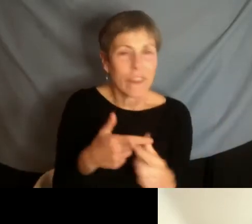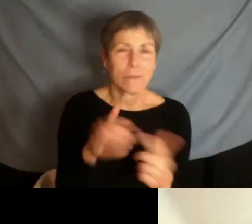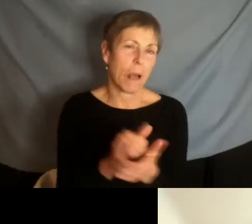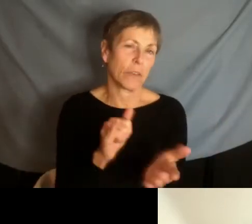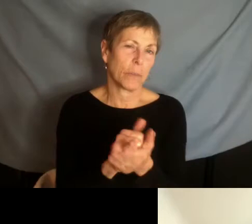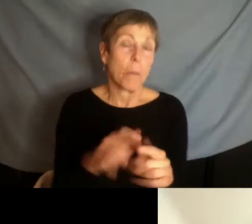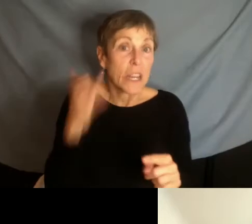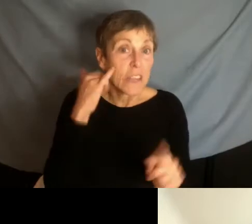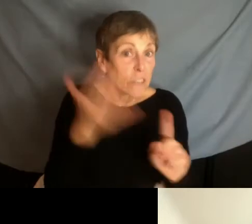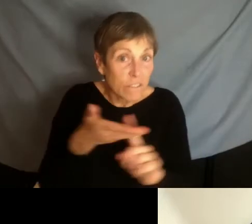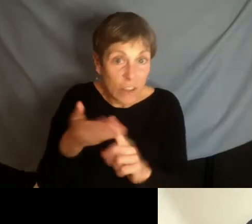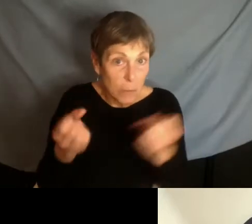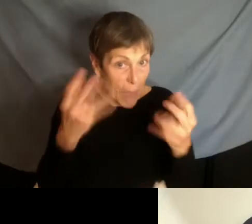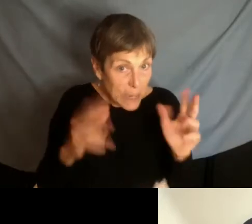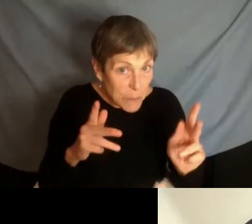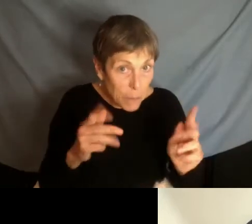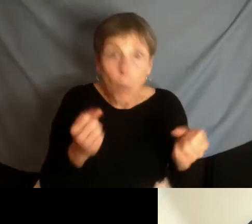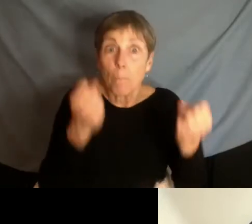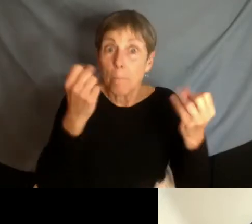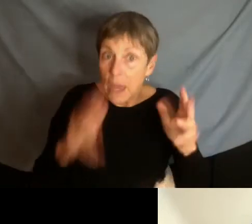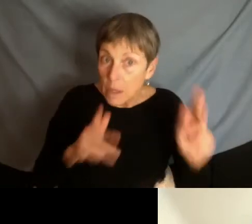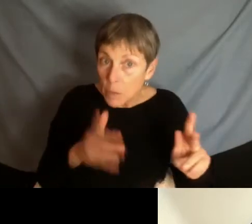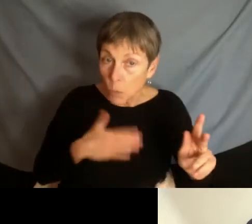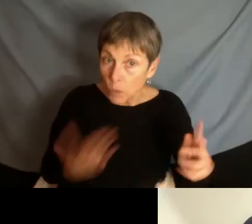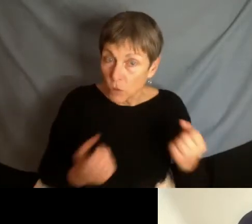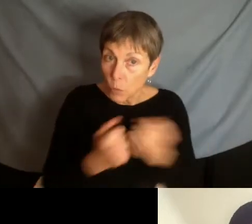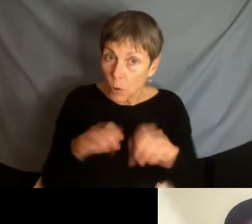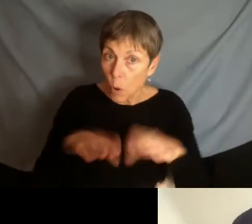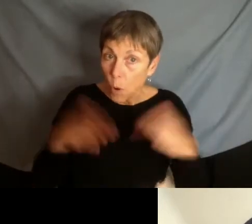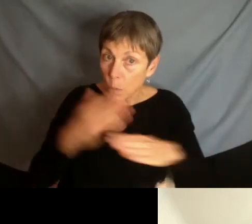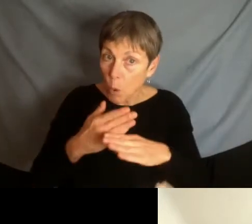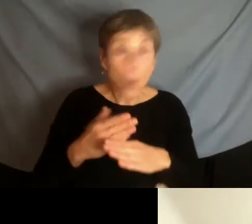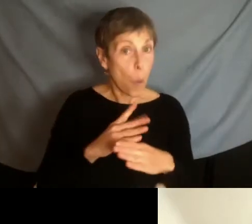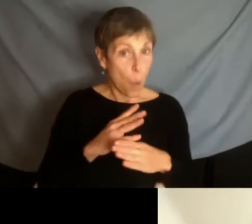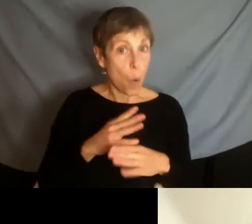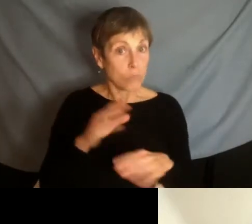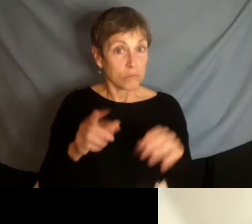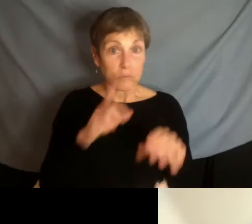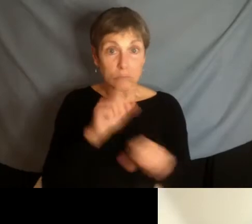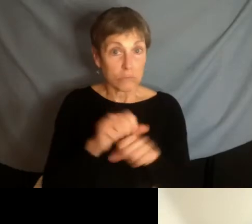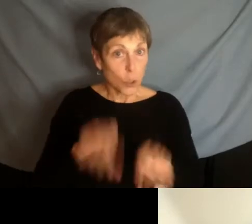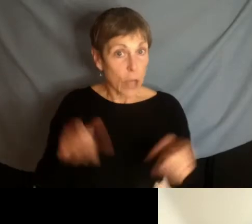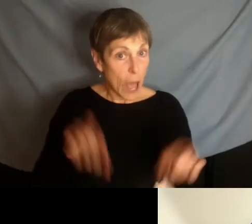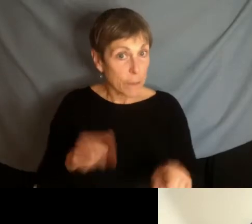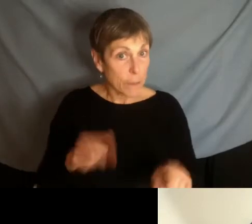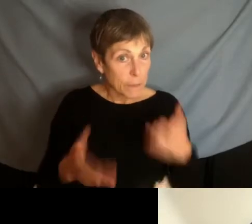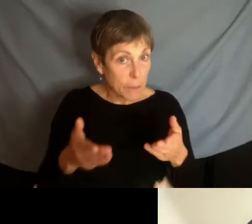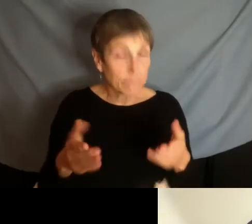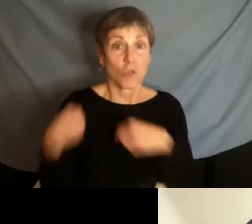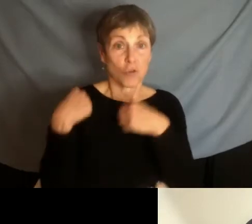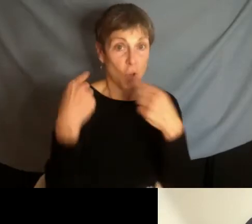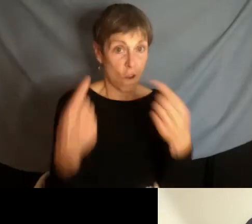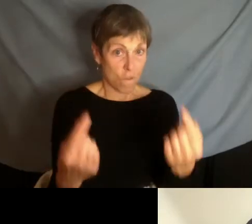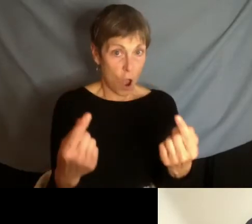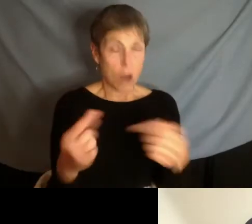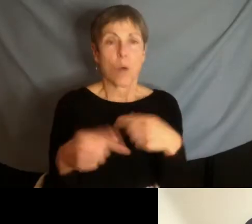que nos apoya, hay muy poquito futuro. Pero si podemos obtener una super mayoría, yo creo que sí queremos un super futuro. Y me da gusto reportar que la